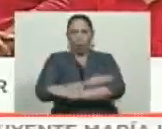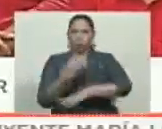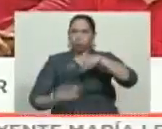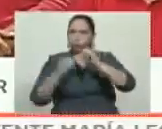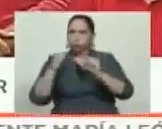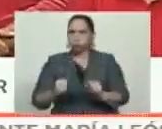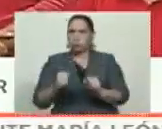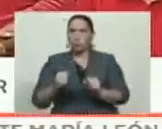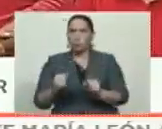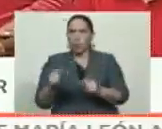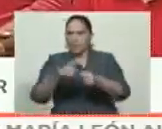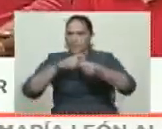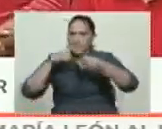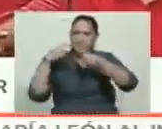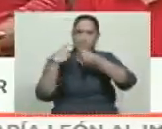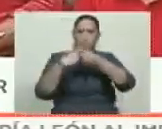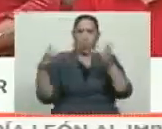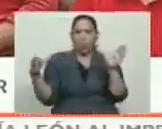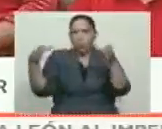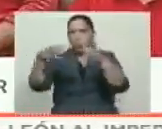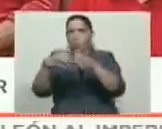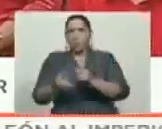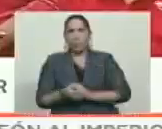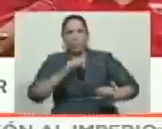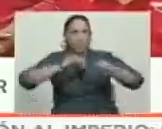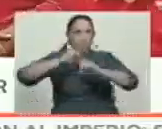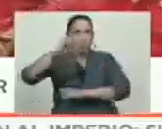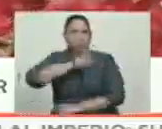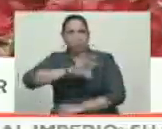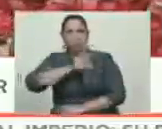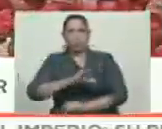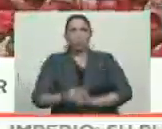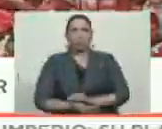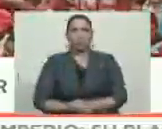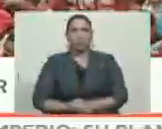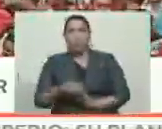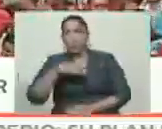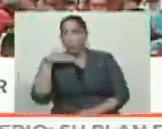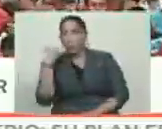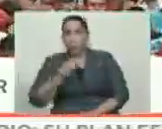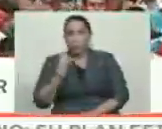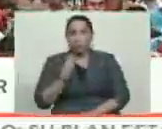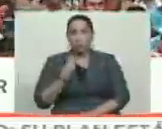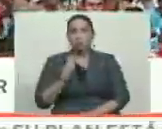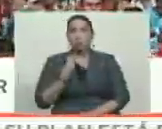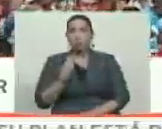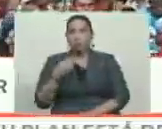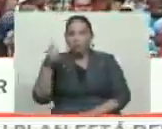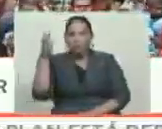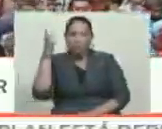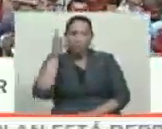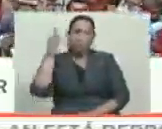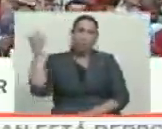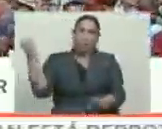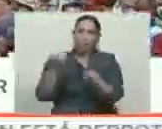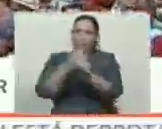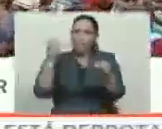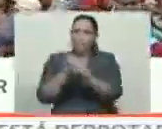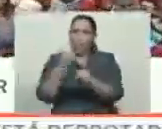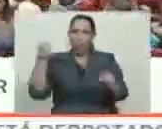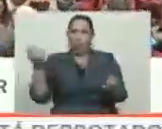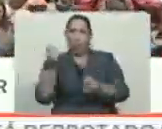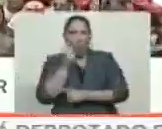los partidos del Gran Polo Patriótico, de los movimientos sociales, de la juventud, de las mujeres, de los trabajadores,